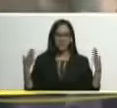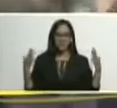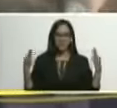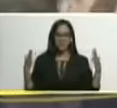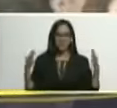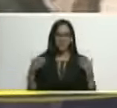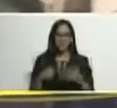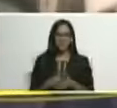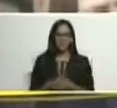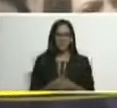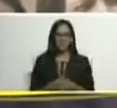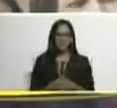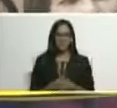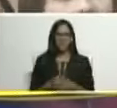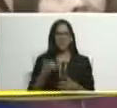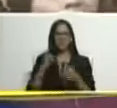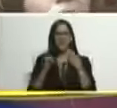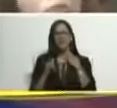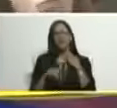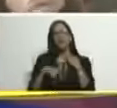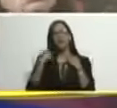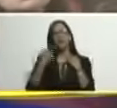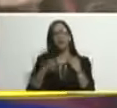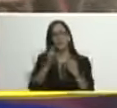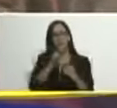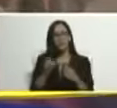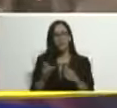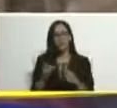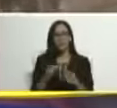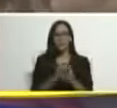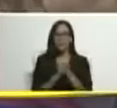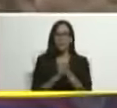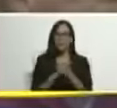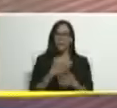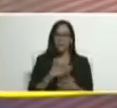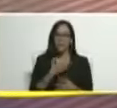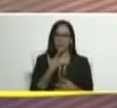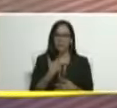Y hay otra persona muy amiga mía que me dice,